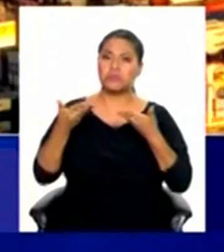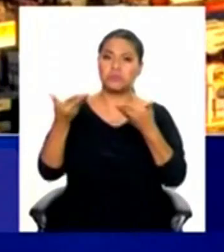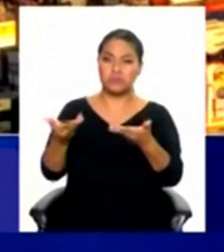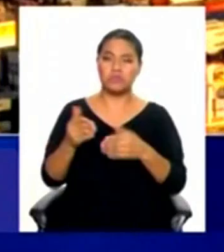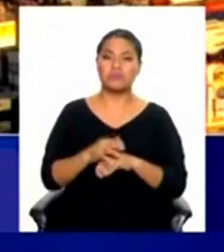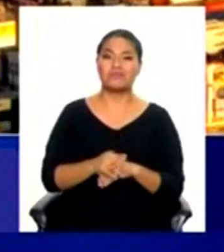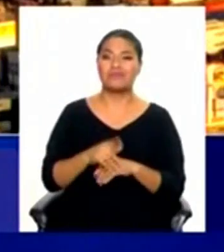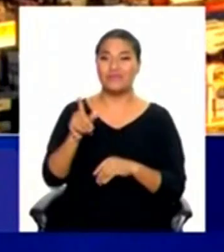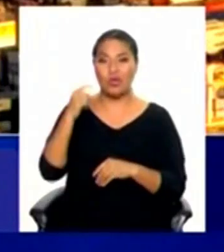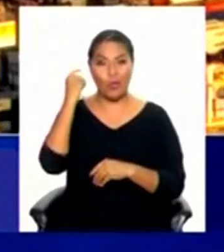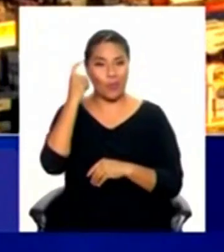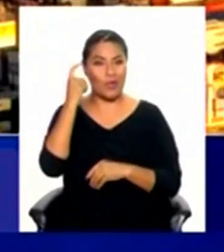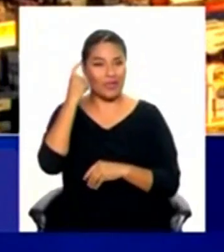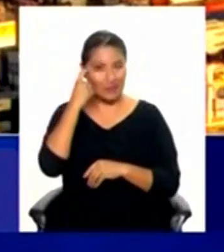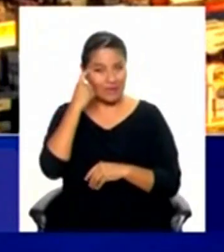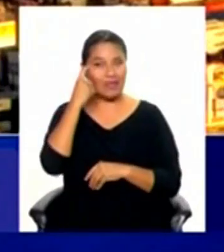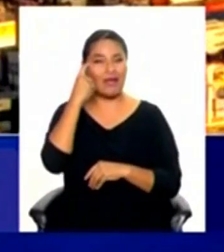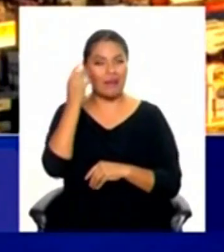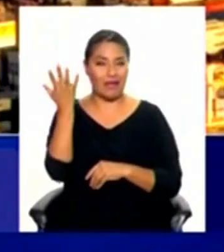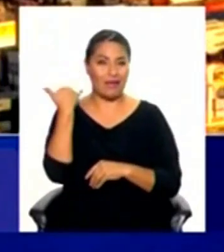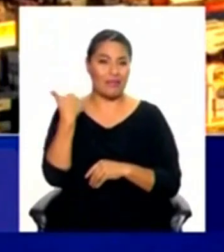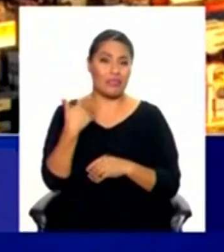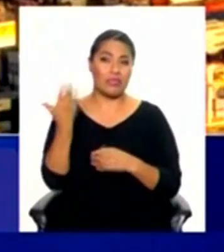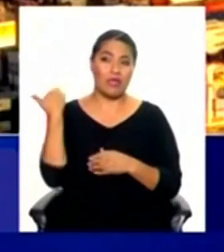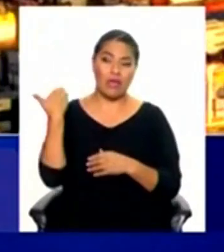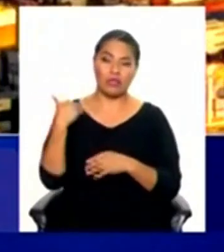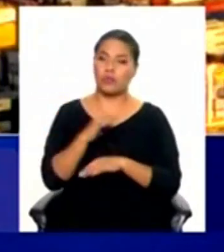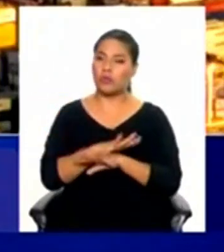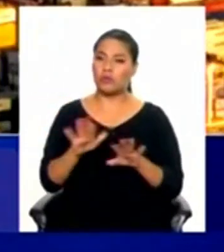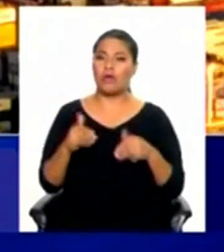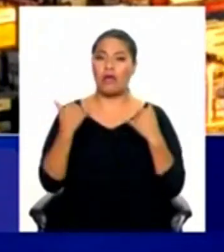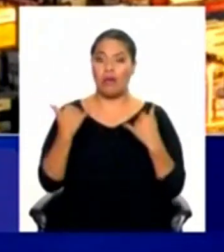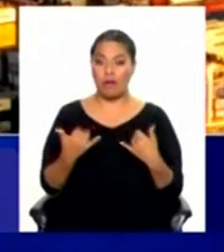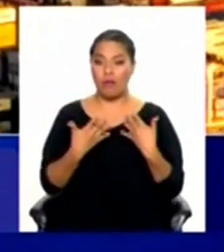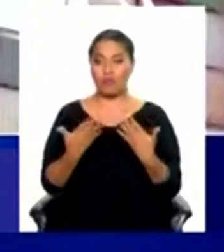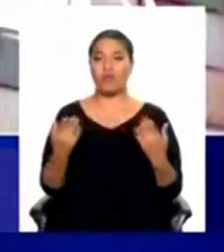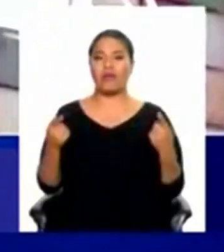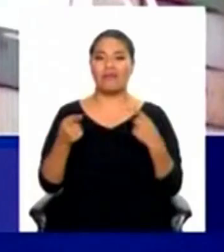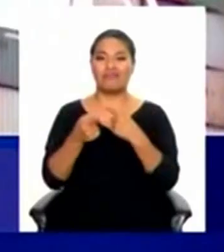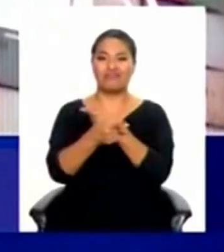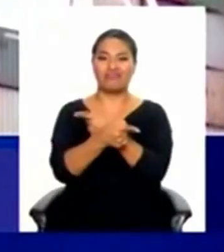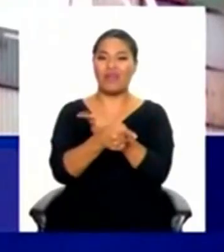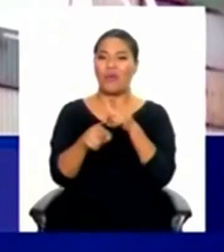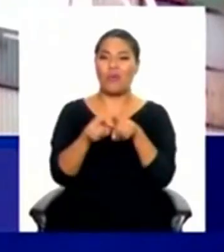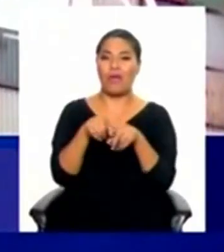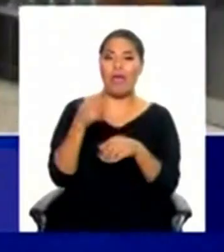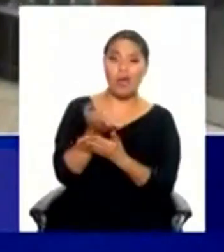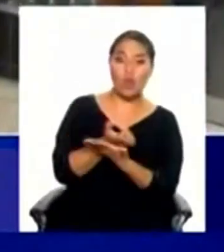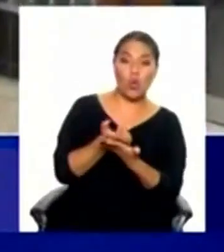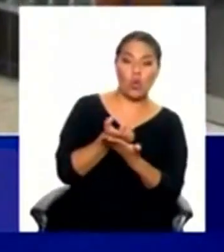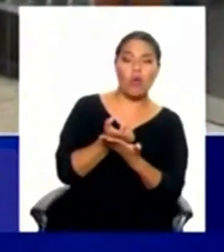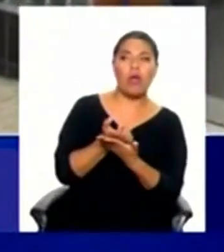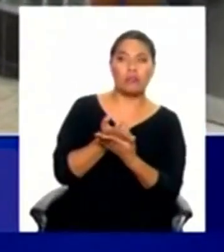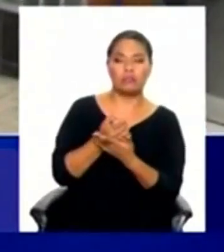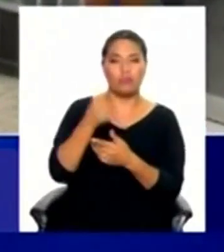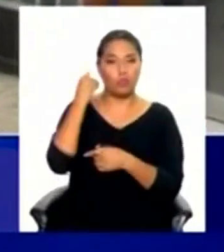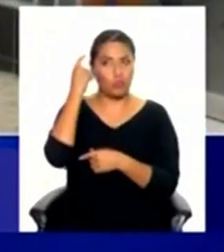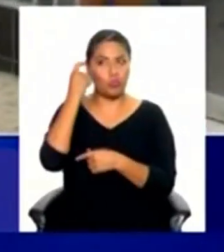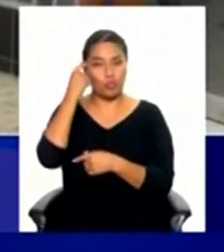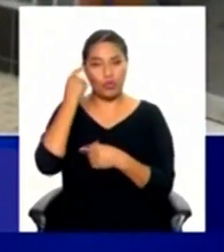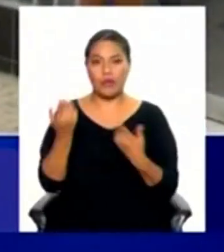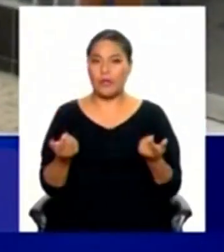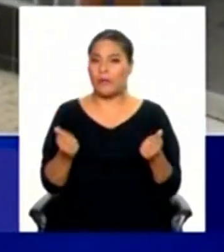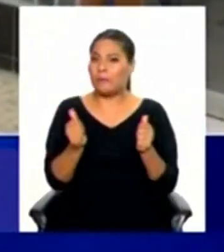de la matriz política y economía ya ya esos años han pasado ahora se cruzan Y si tú me preguntas a mí